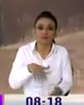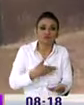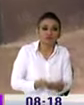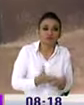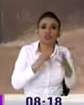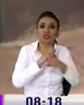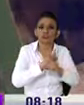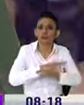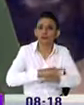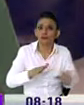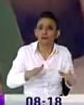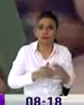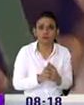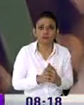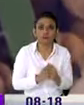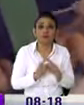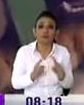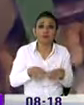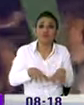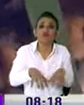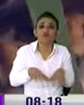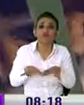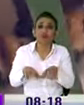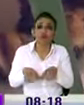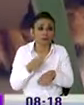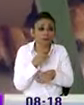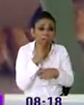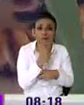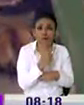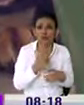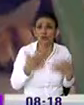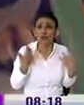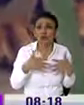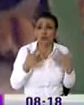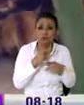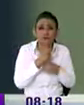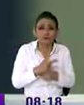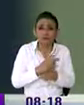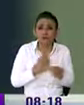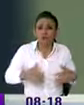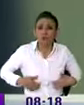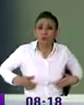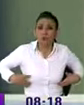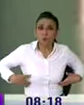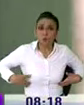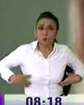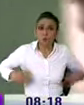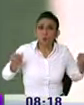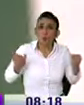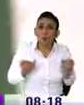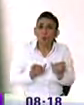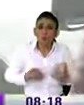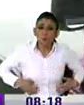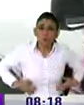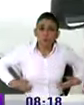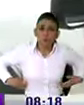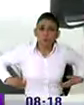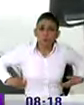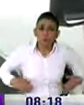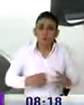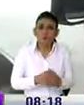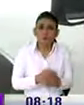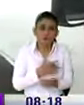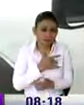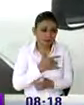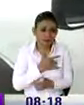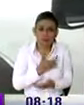las noches. Lo cierto es que los cachorritos lucen así, desprotegidos. Se les puede ver hasta las costillas. Uno tiene sentimientos